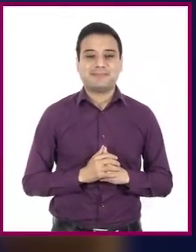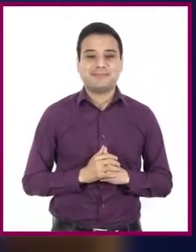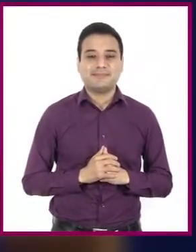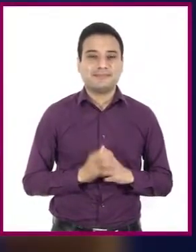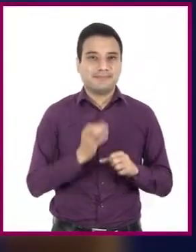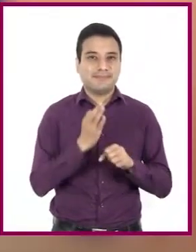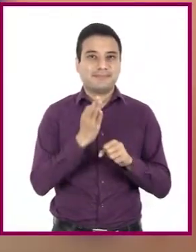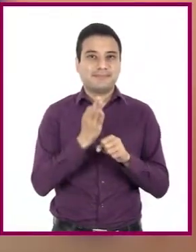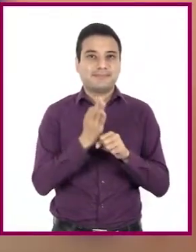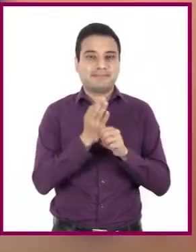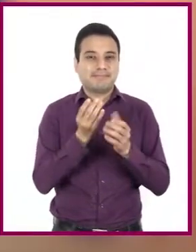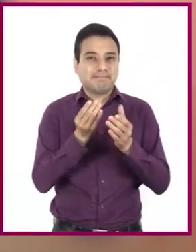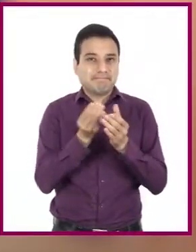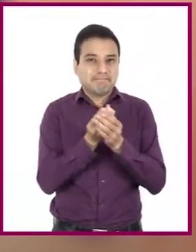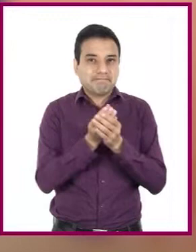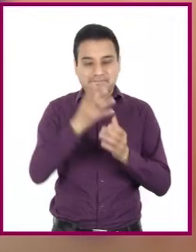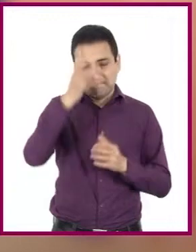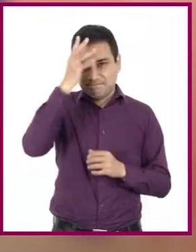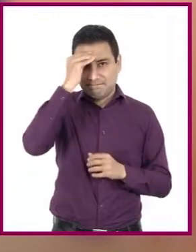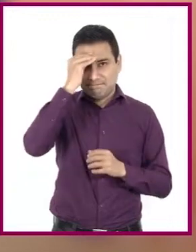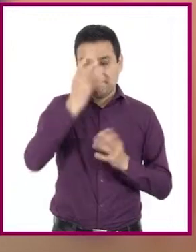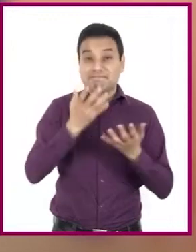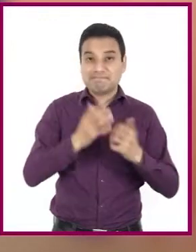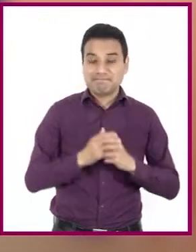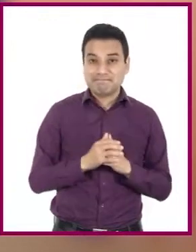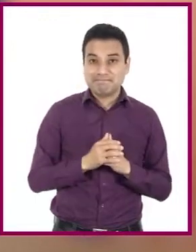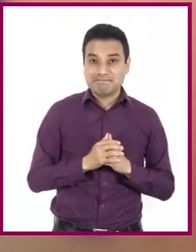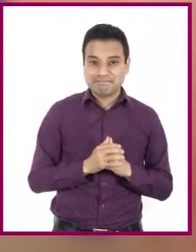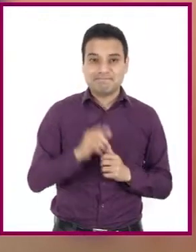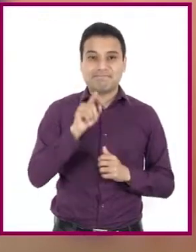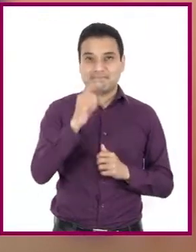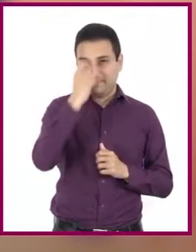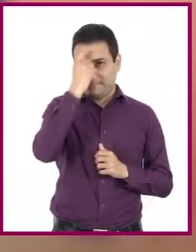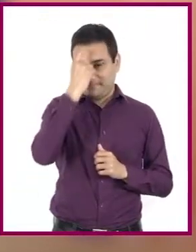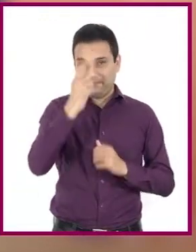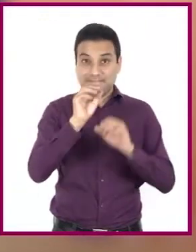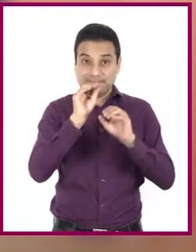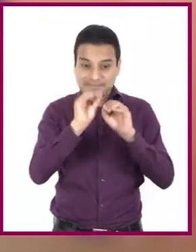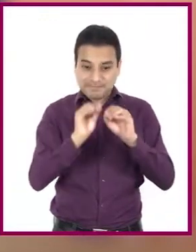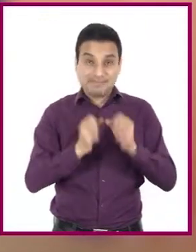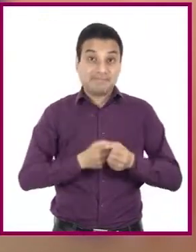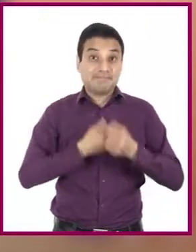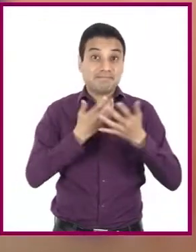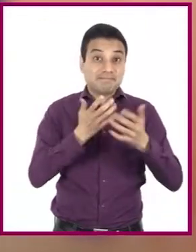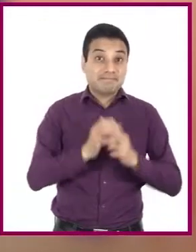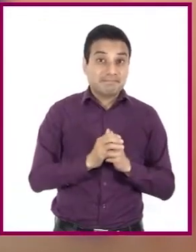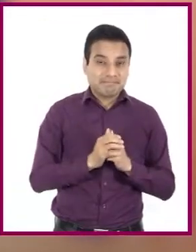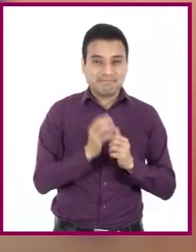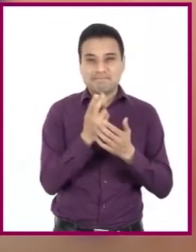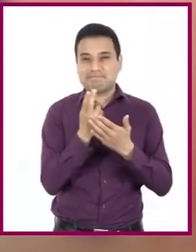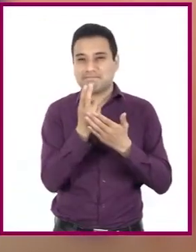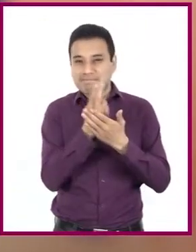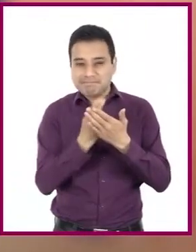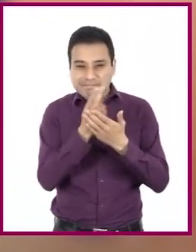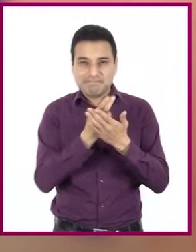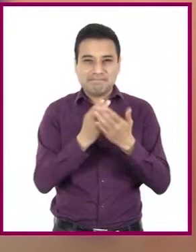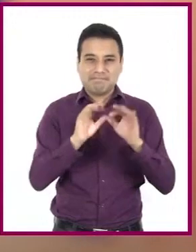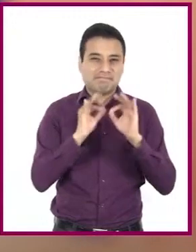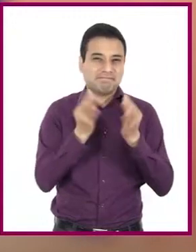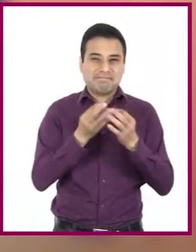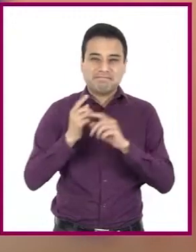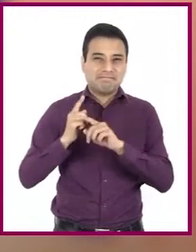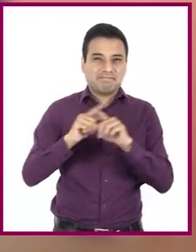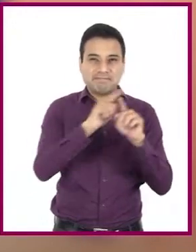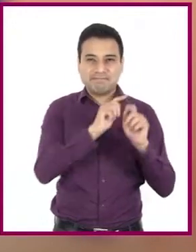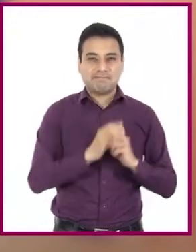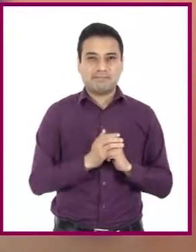sesión, nuestro aprendizaje esperado es crea textos poéticos con formas gráficas, con el